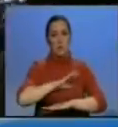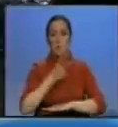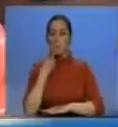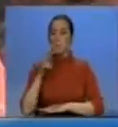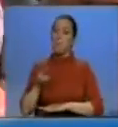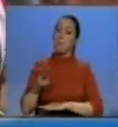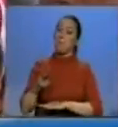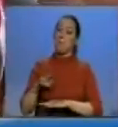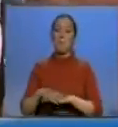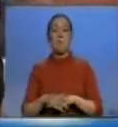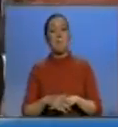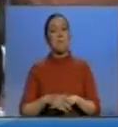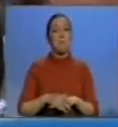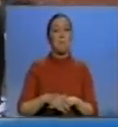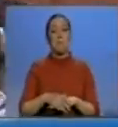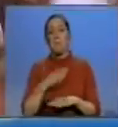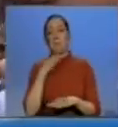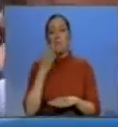municipales.